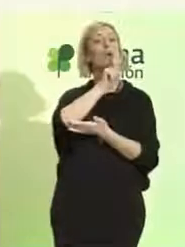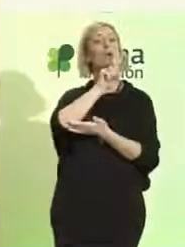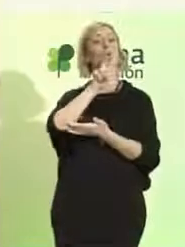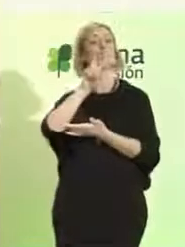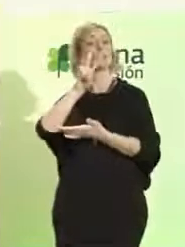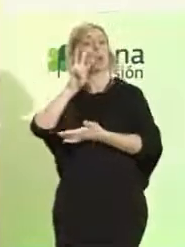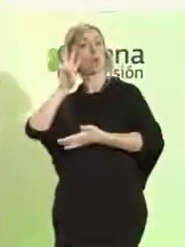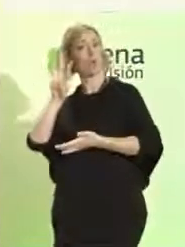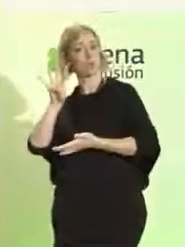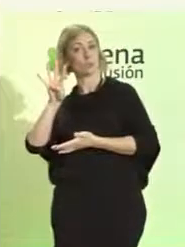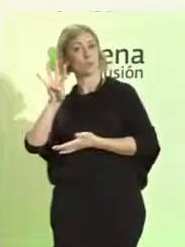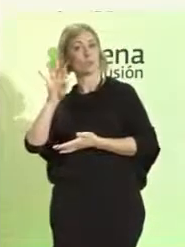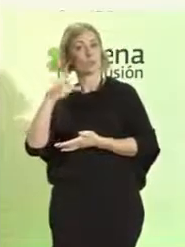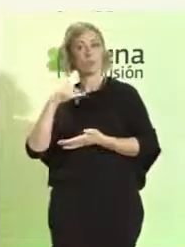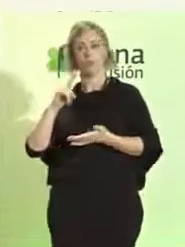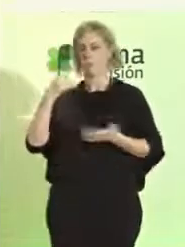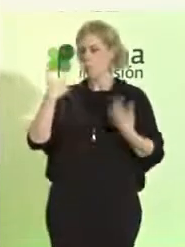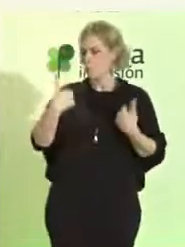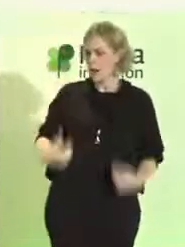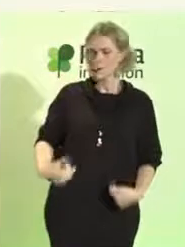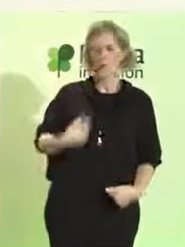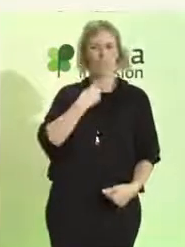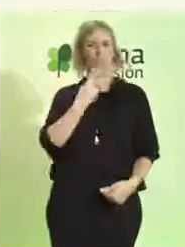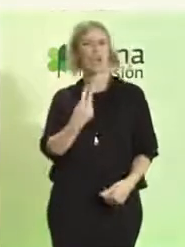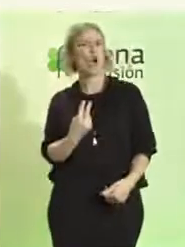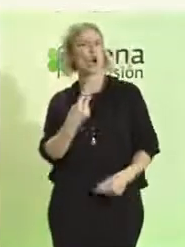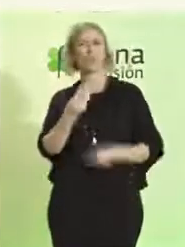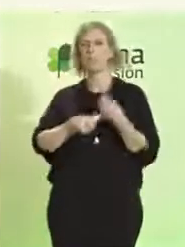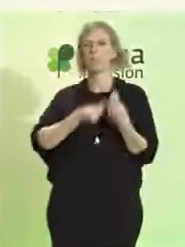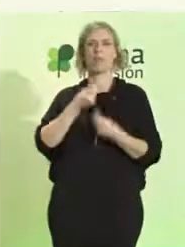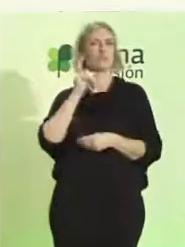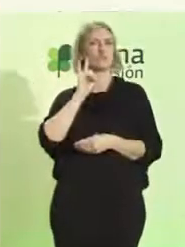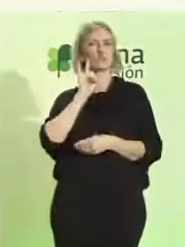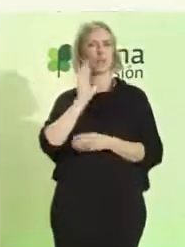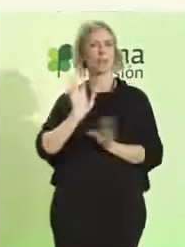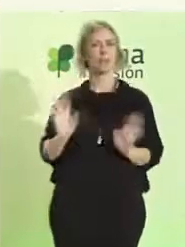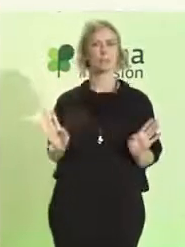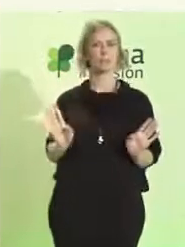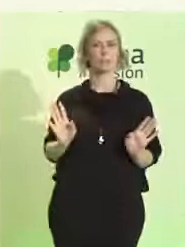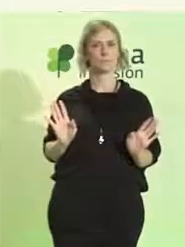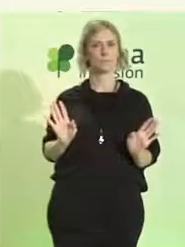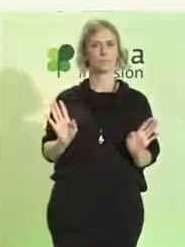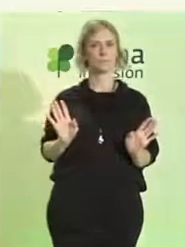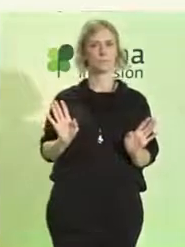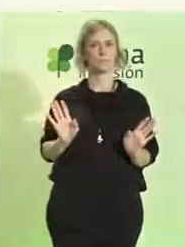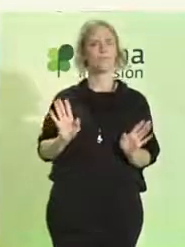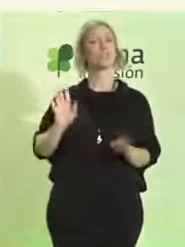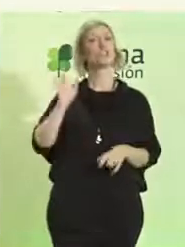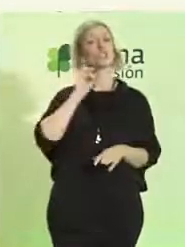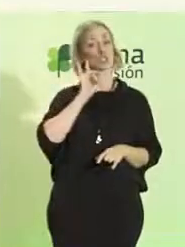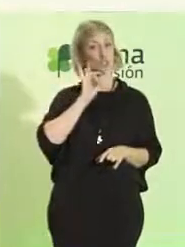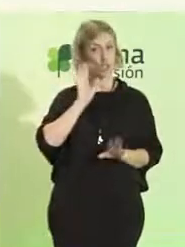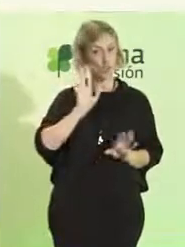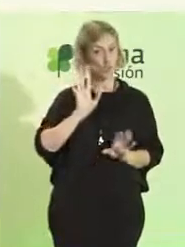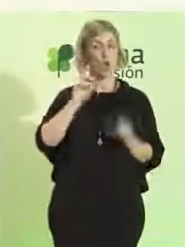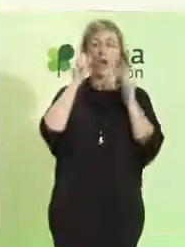con vuestro cuerpo, con vuestra voz, con lo que buenamente queráis, ¿vale? Tenemos el sonido, nadie abre los ojos.